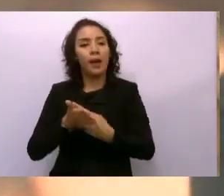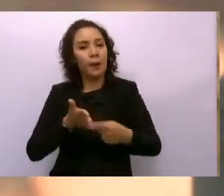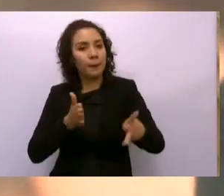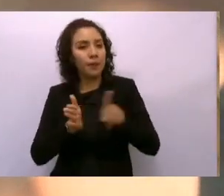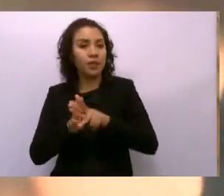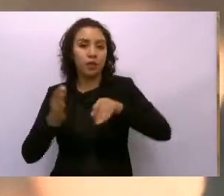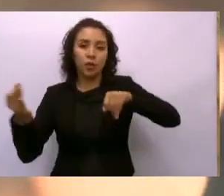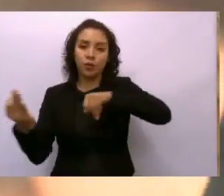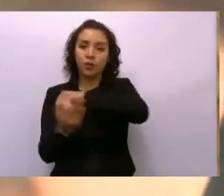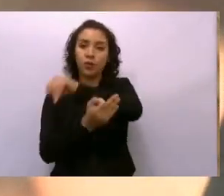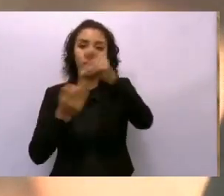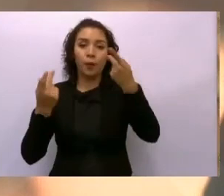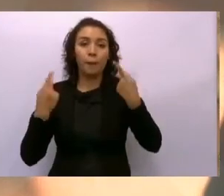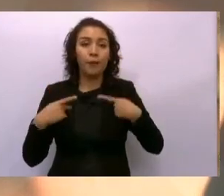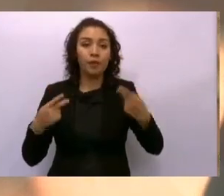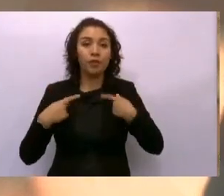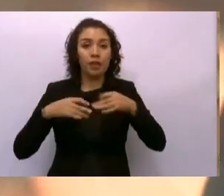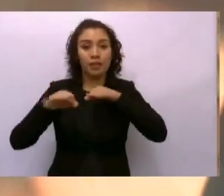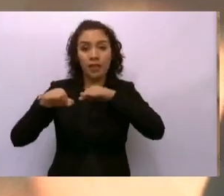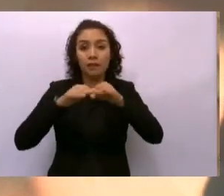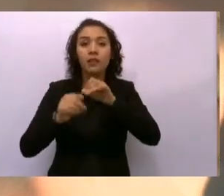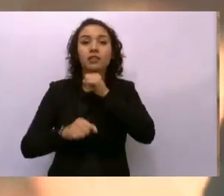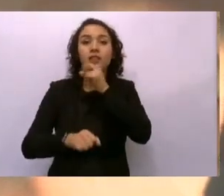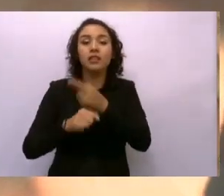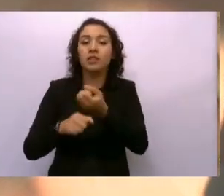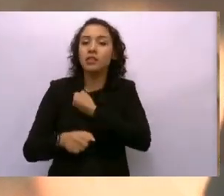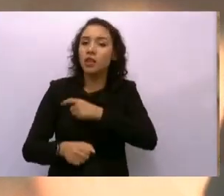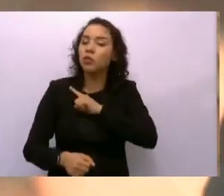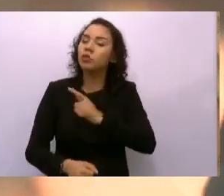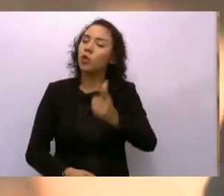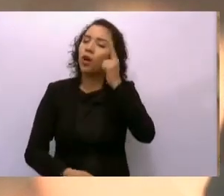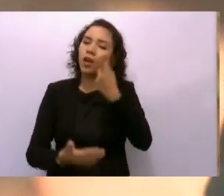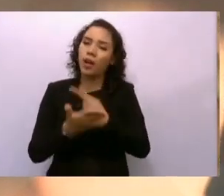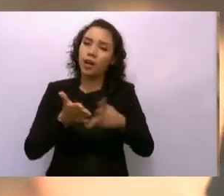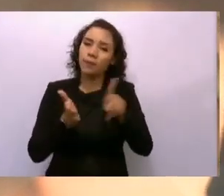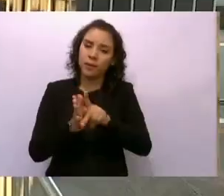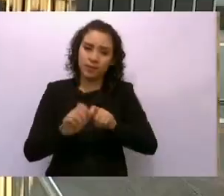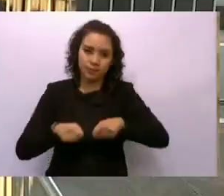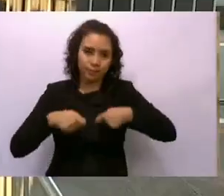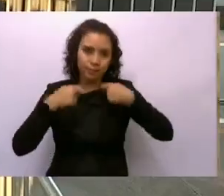los trabajadores del sector salud, a todos.